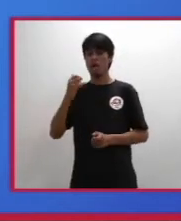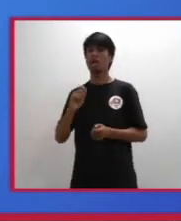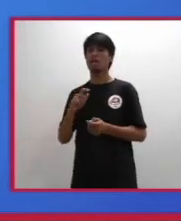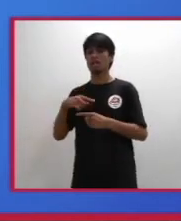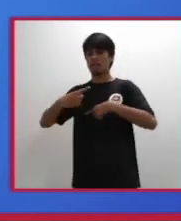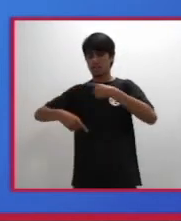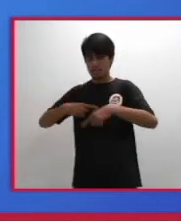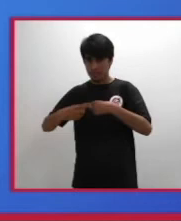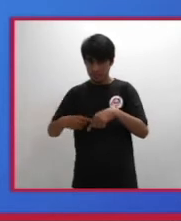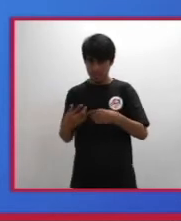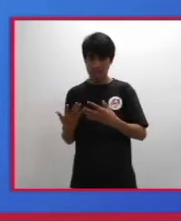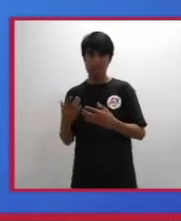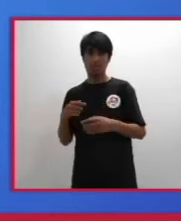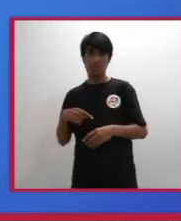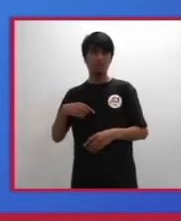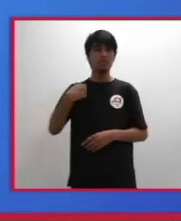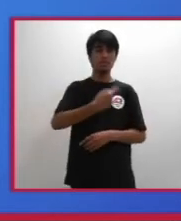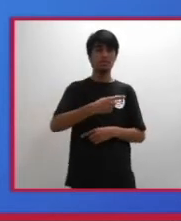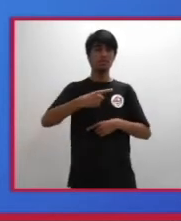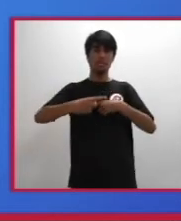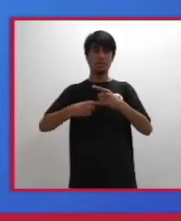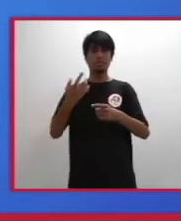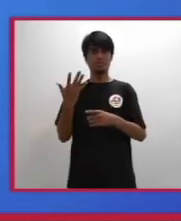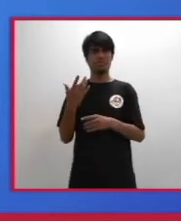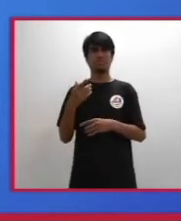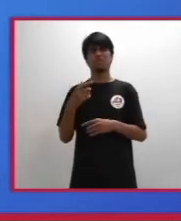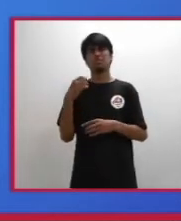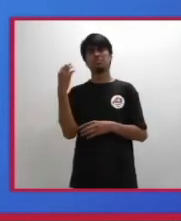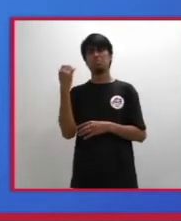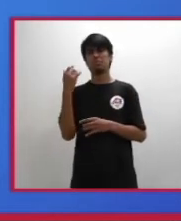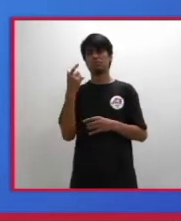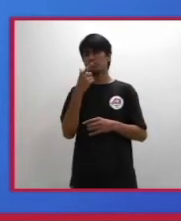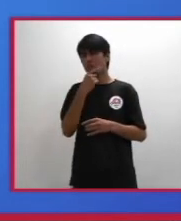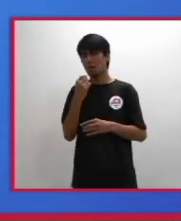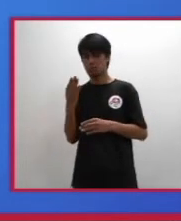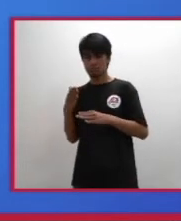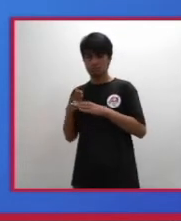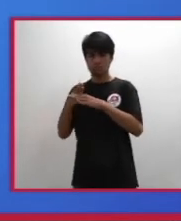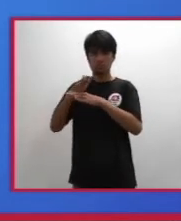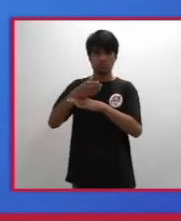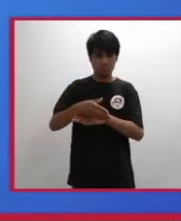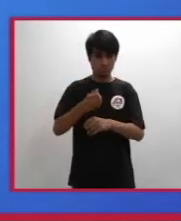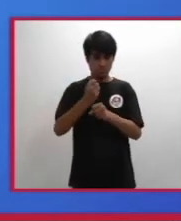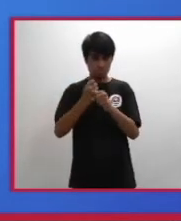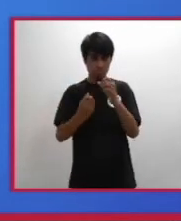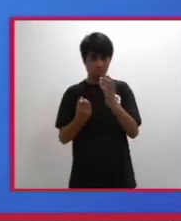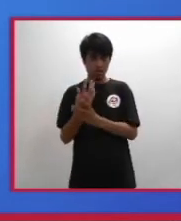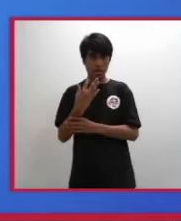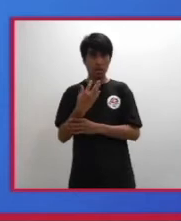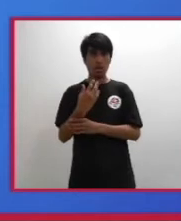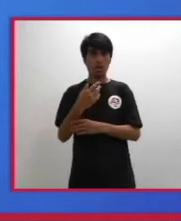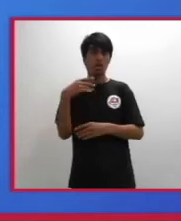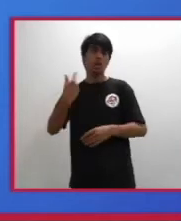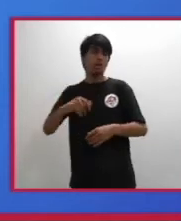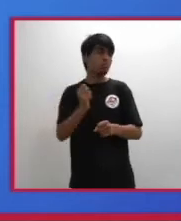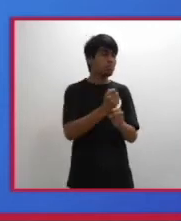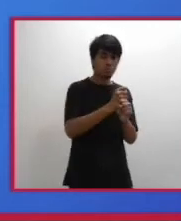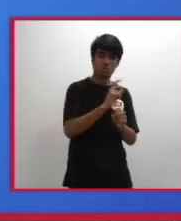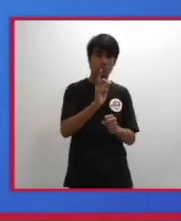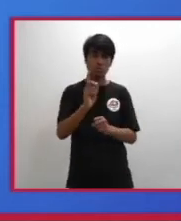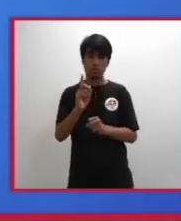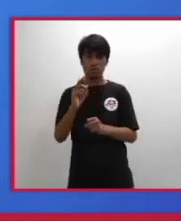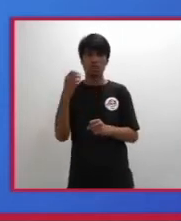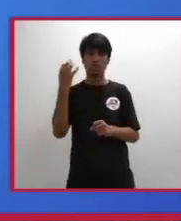dedicar 3-5 minutos diarios antes de empezar toda jornada laboral, haciendo recordatorio